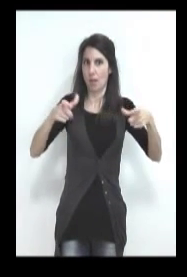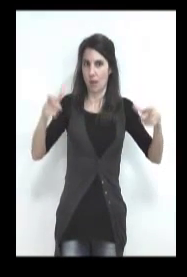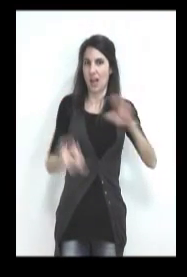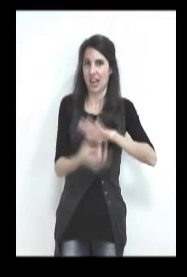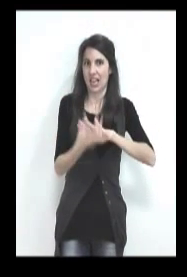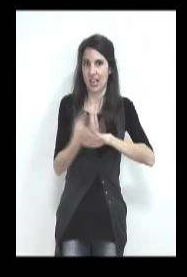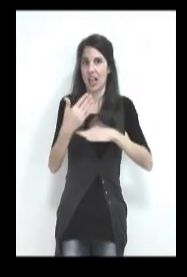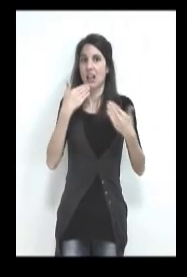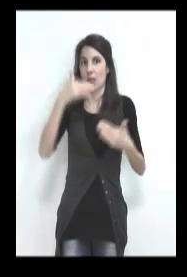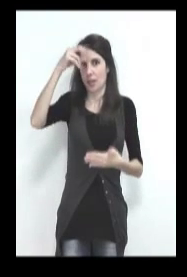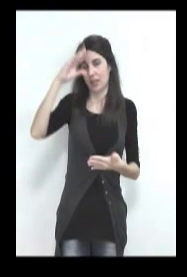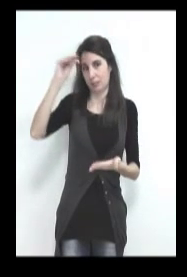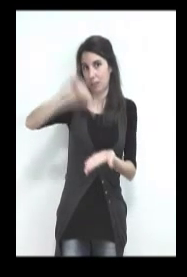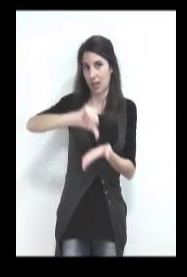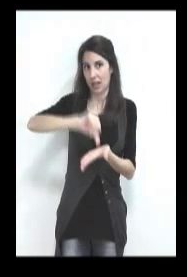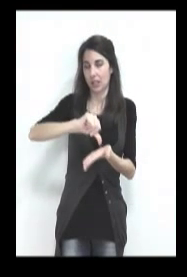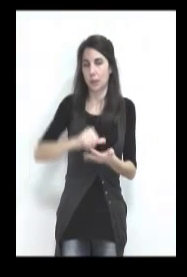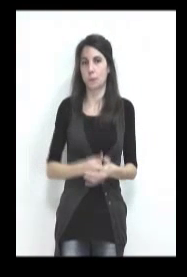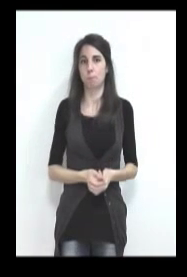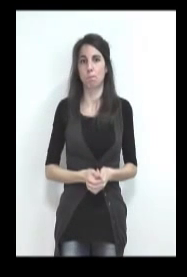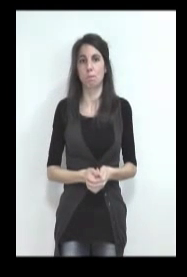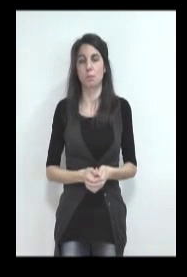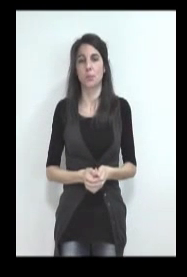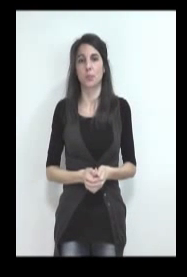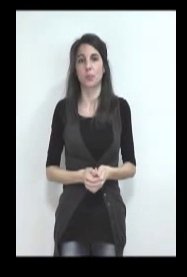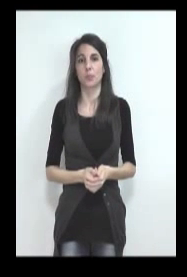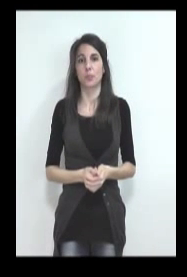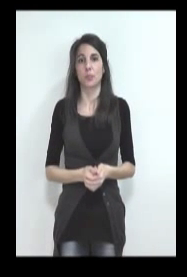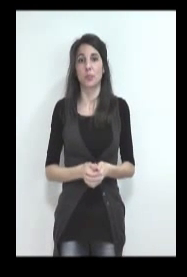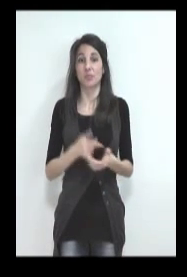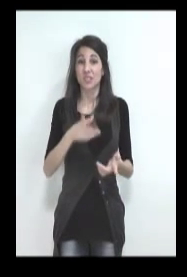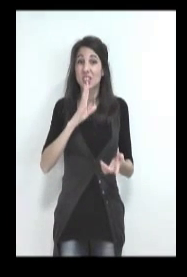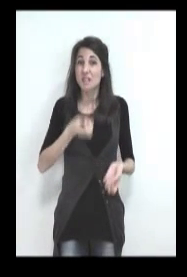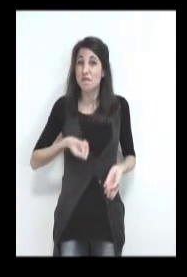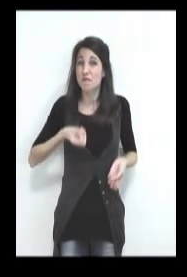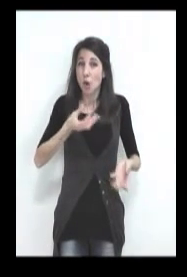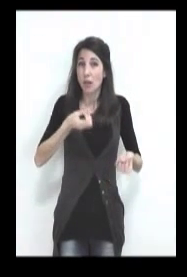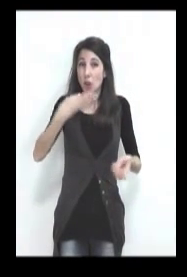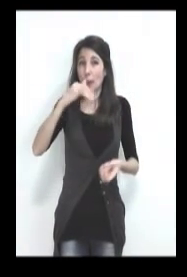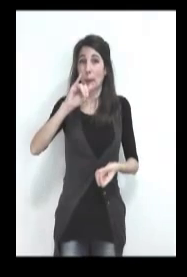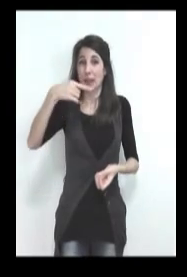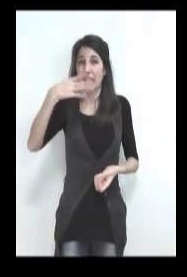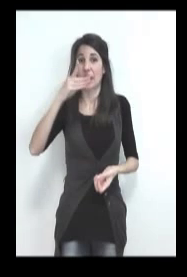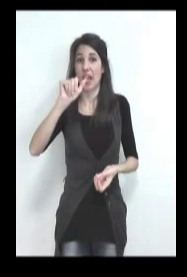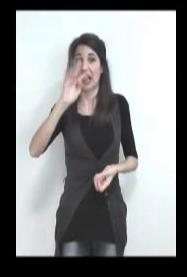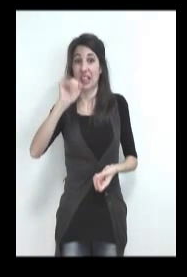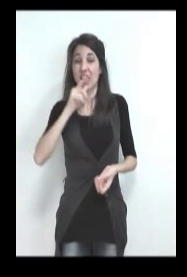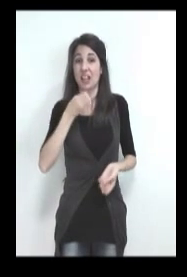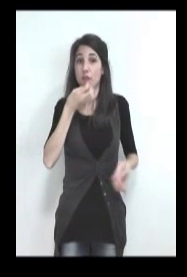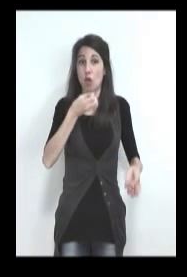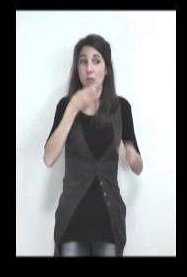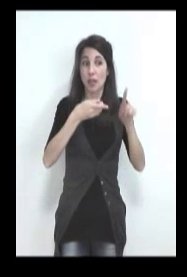espacio probablemente también está buscado. Esa cantidad de información, de Big Data, de trato de la información, no va a